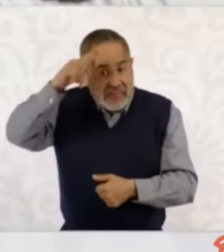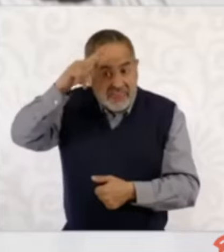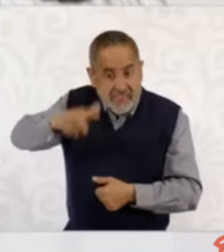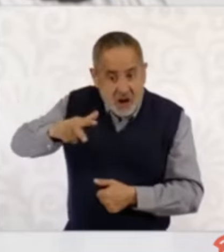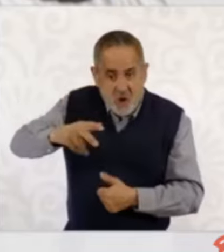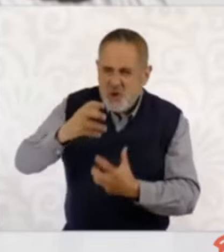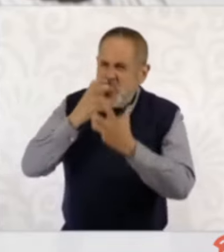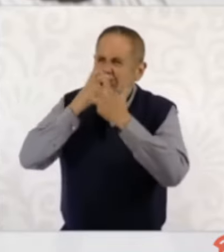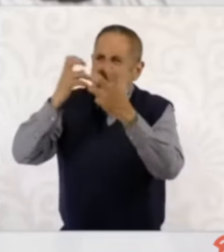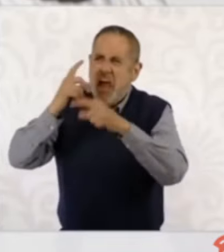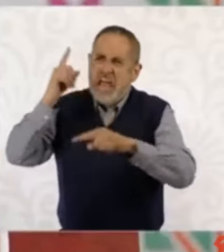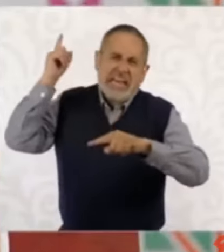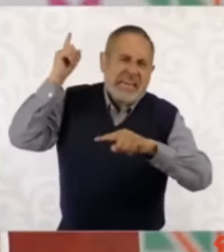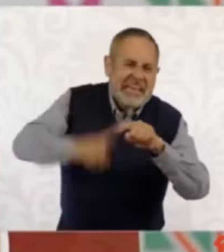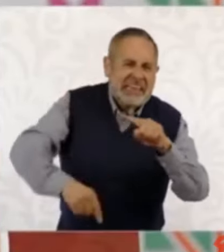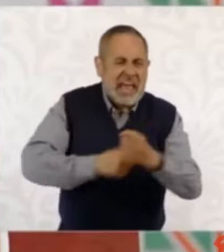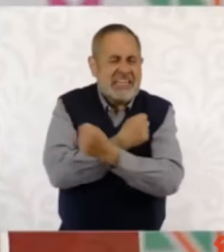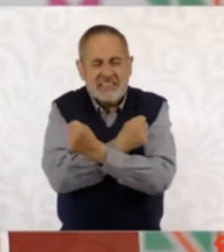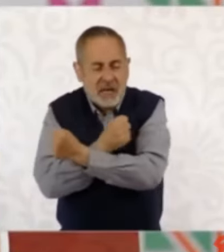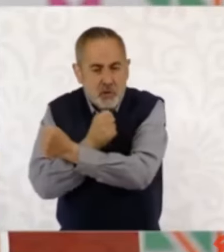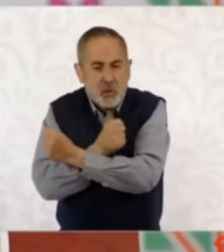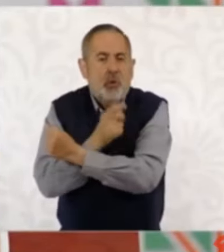grito para la abolición de la esclavitud,